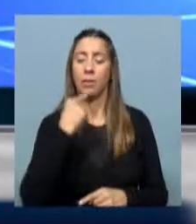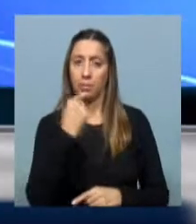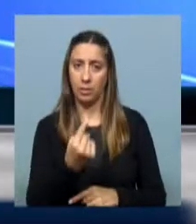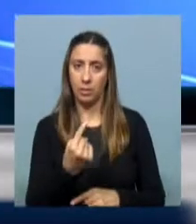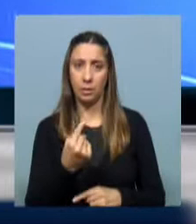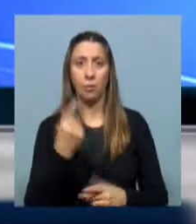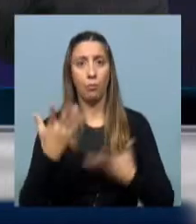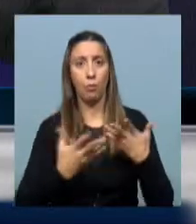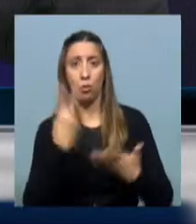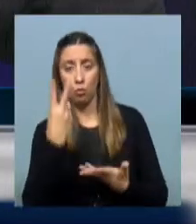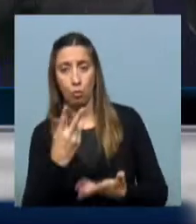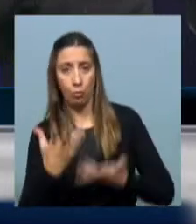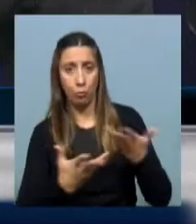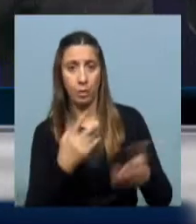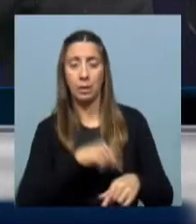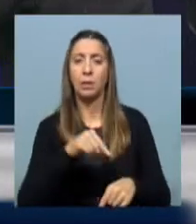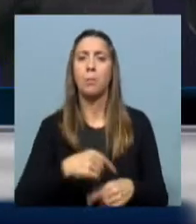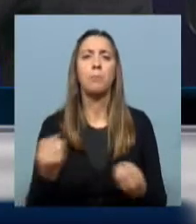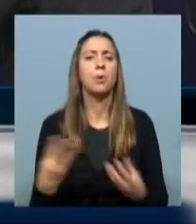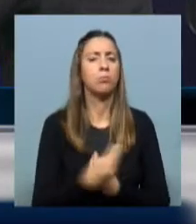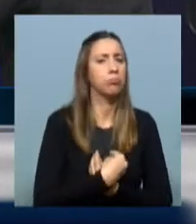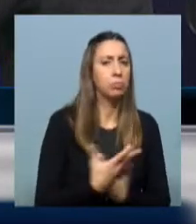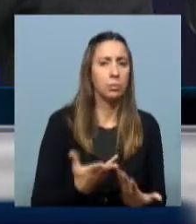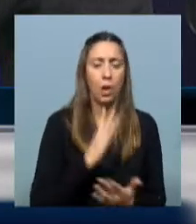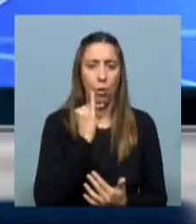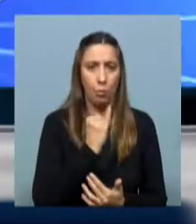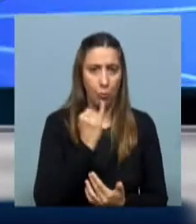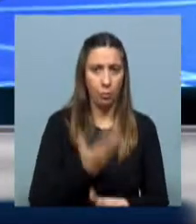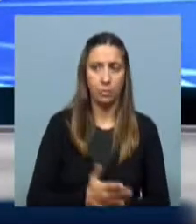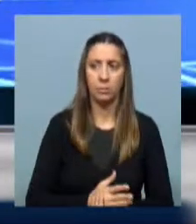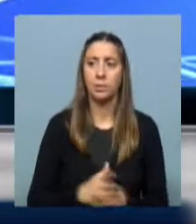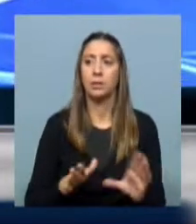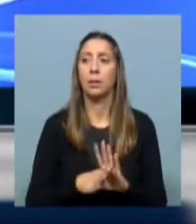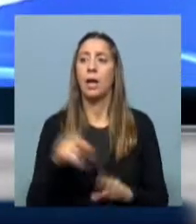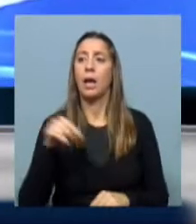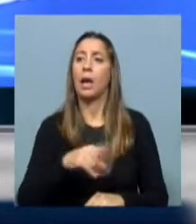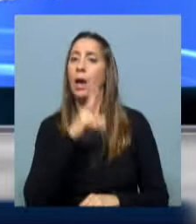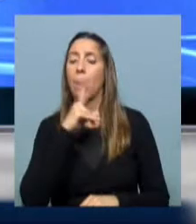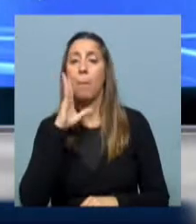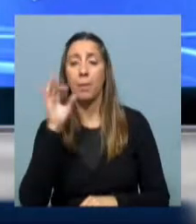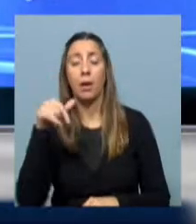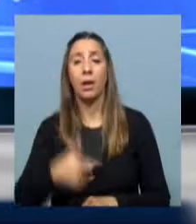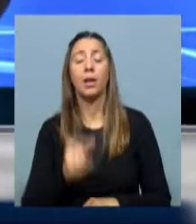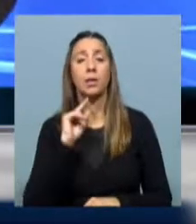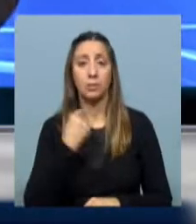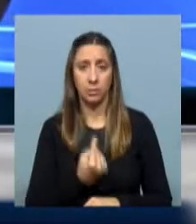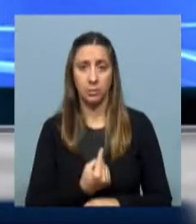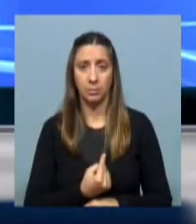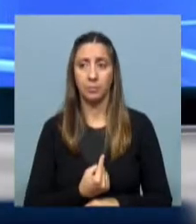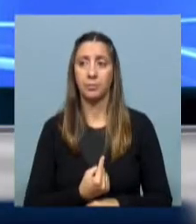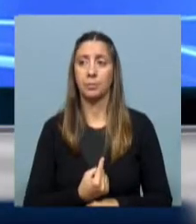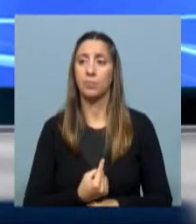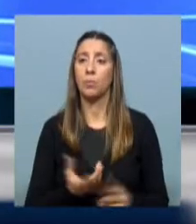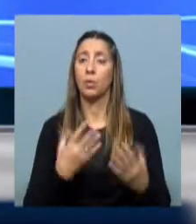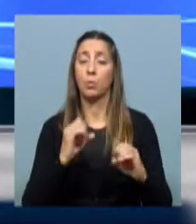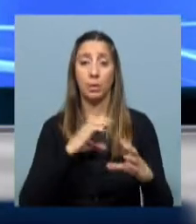hay dos focos activos. ¿Por qué lo ocultan? En realidad, justamente estamos acá en vivo en la pantalla de Canal 13, abrimos las